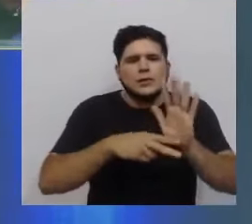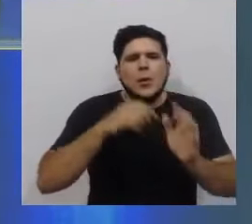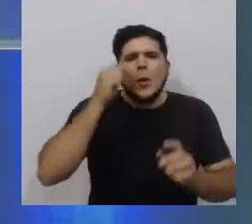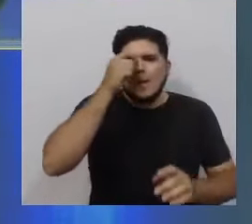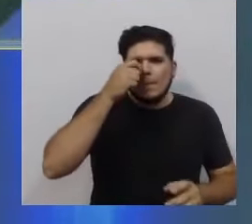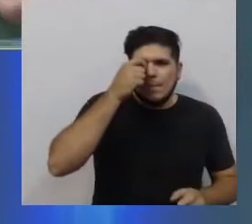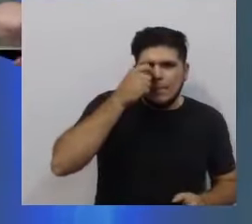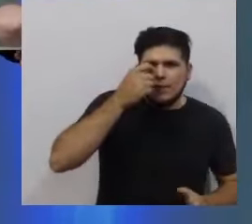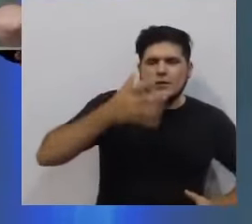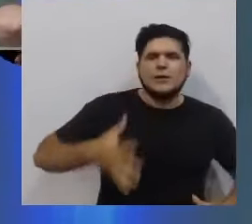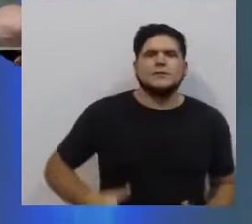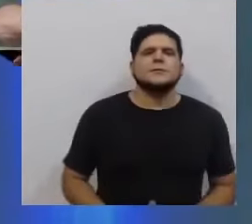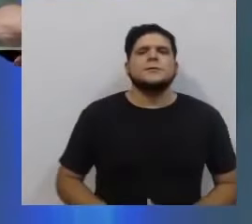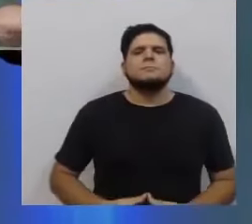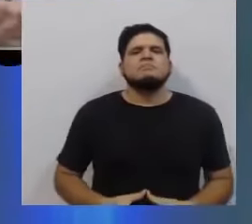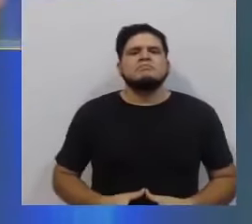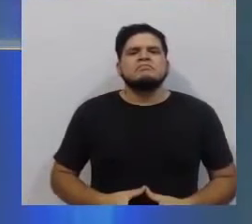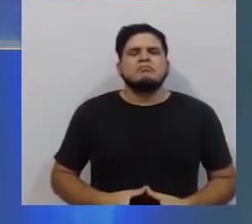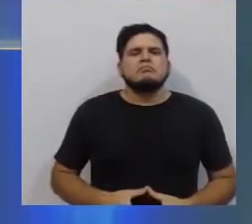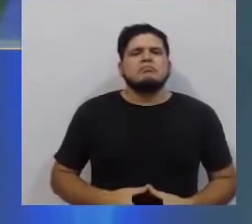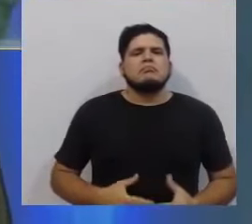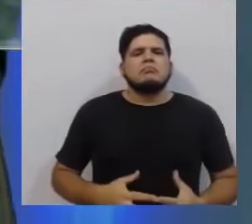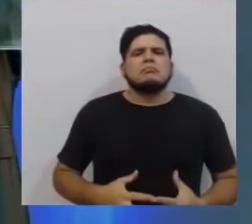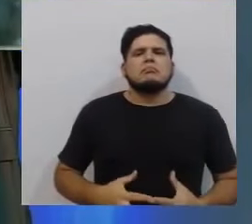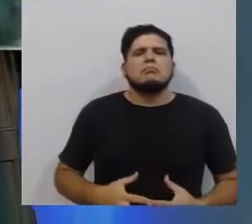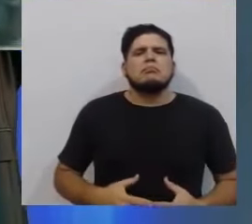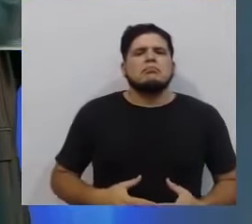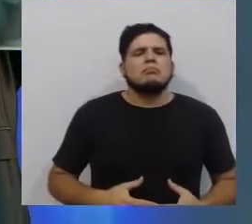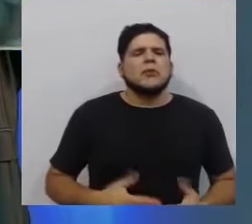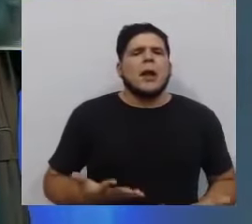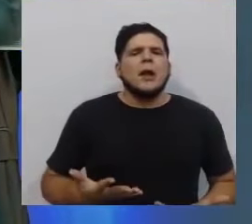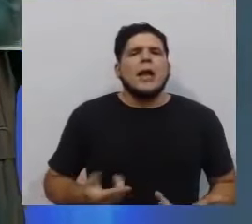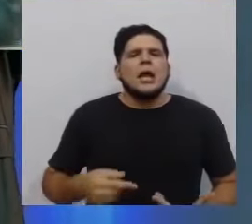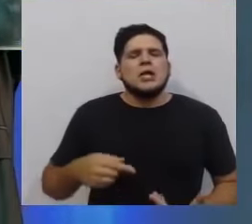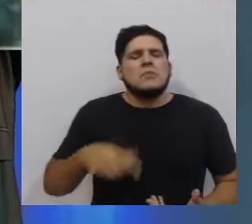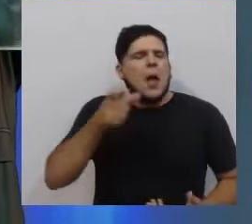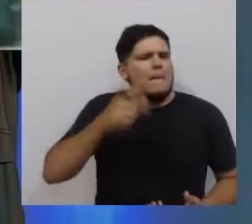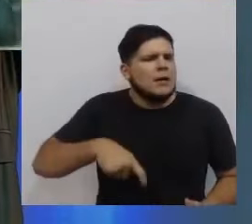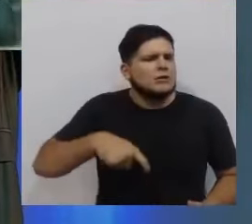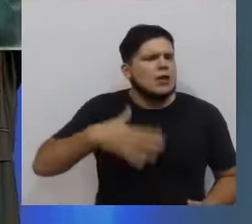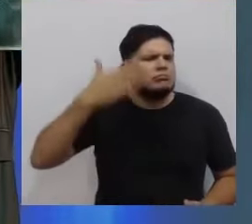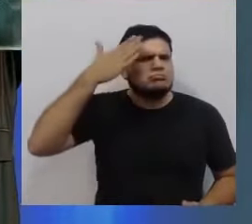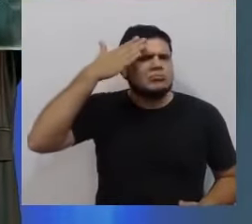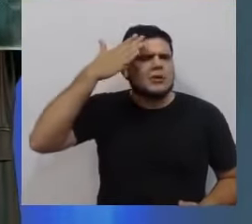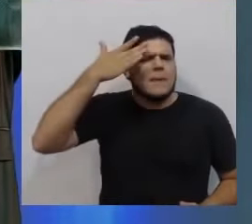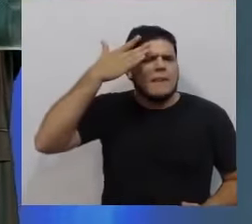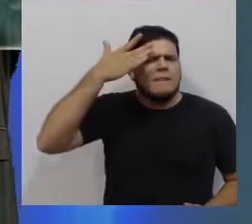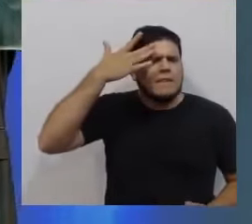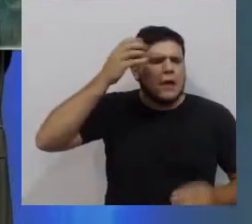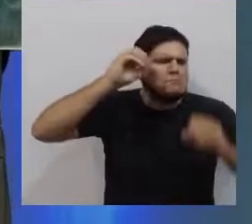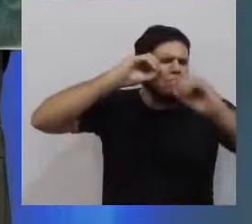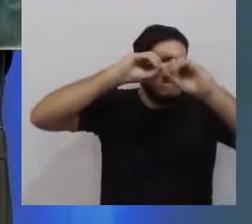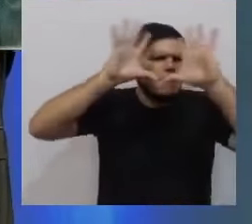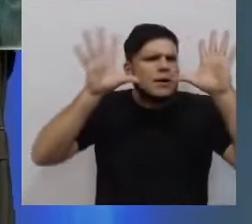de pensamiento de nehemías frente a lo que él era no por su capacidad sino por lo que dios en él